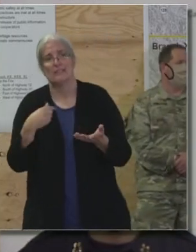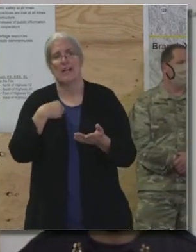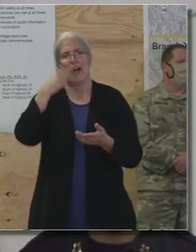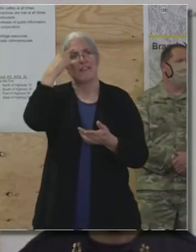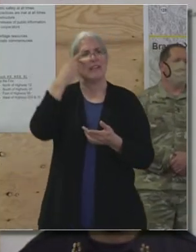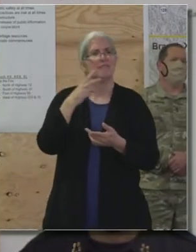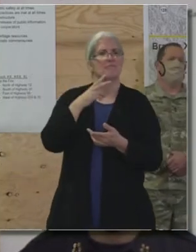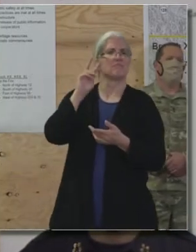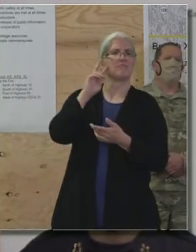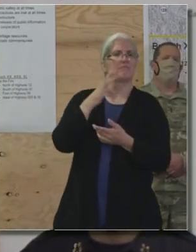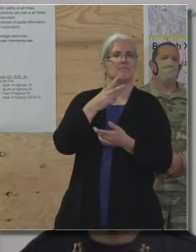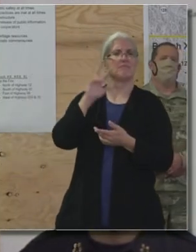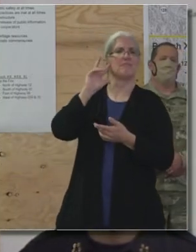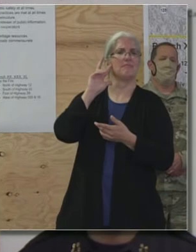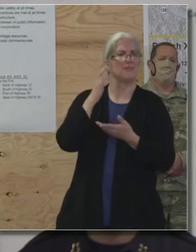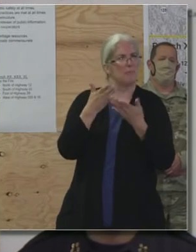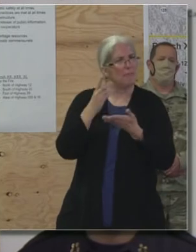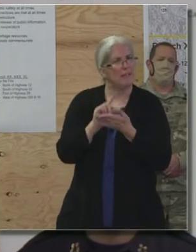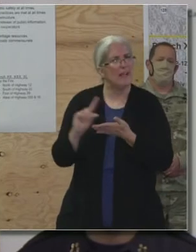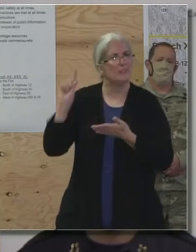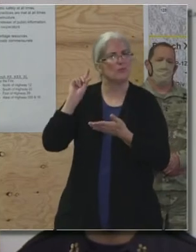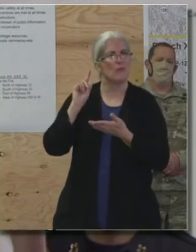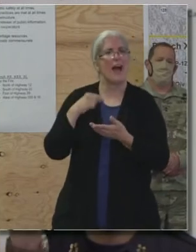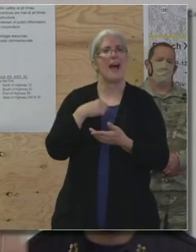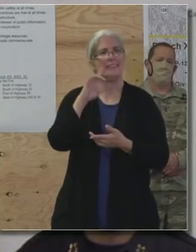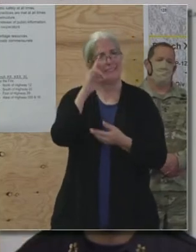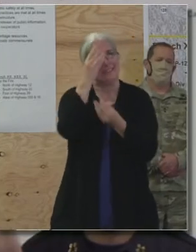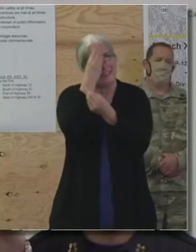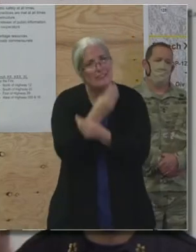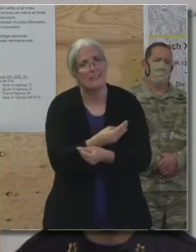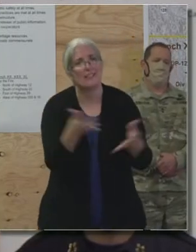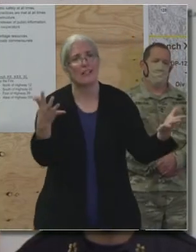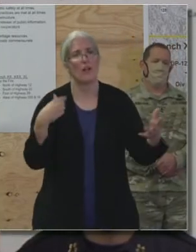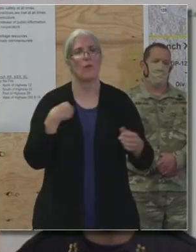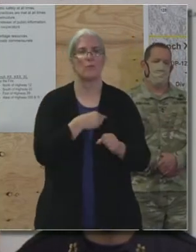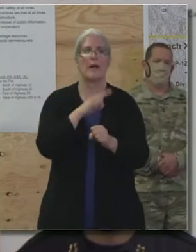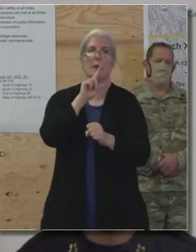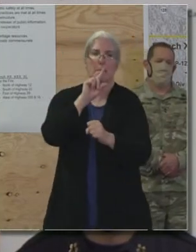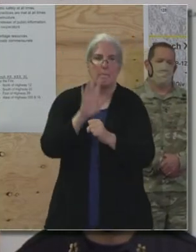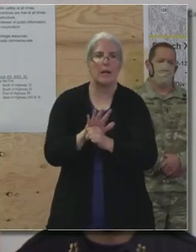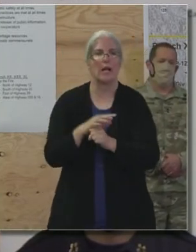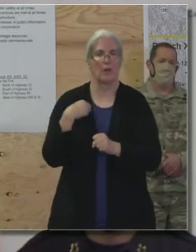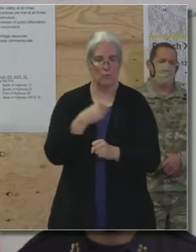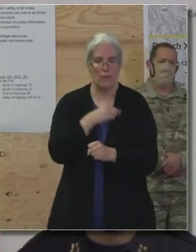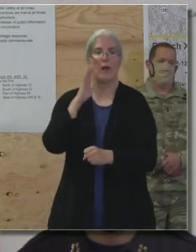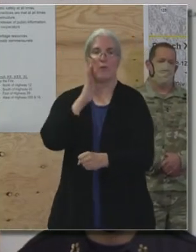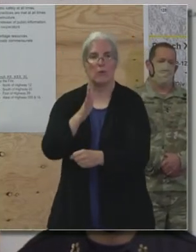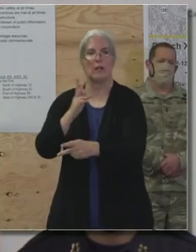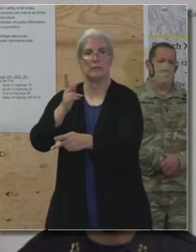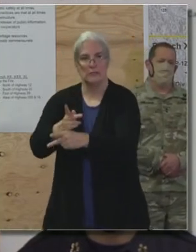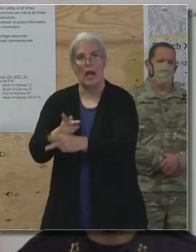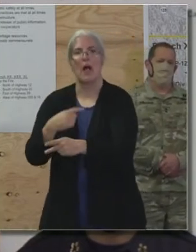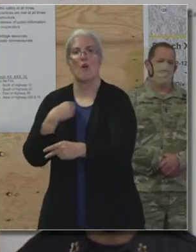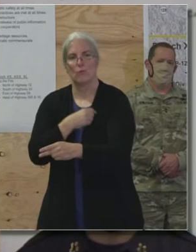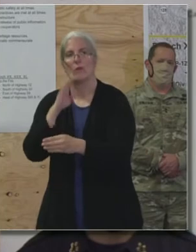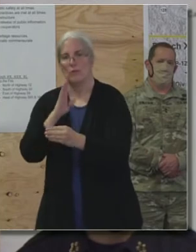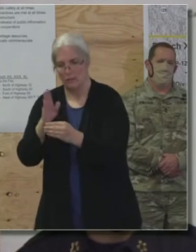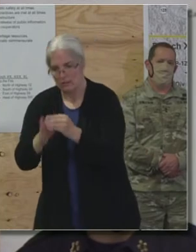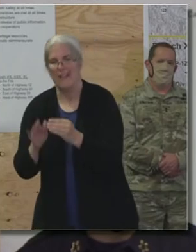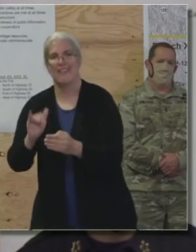lo hicimos ayer el día anterior y la semana pasada estamos comprometidos a lograrlo es una de nuestras primeras prioridades